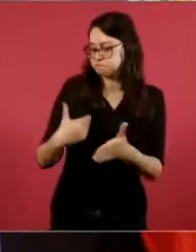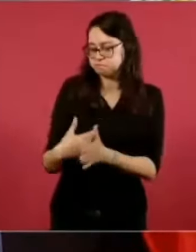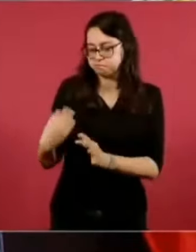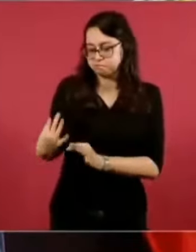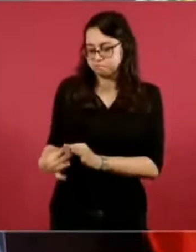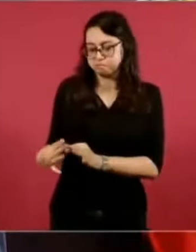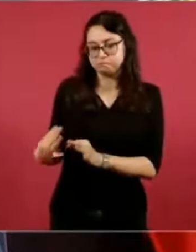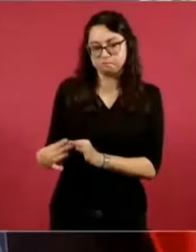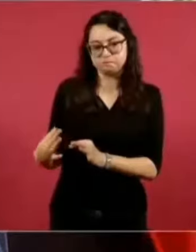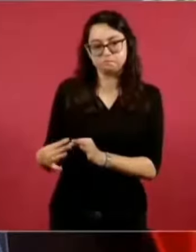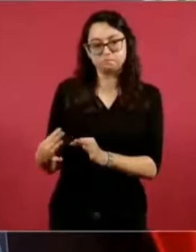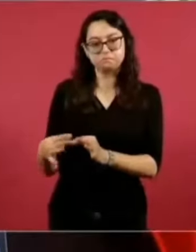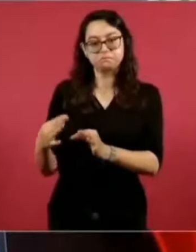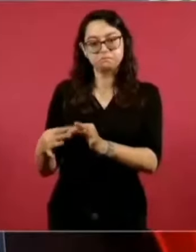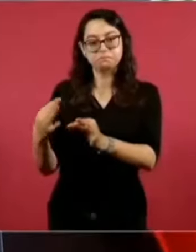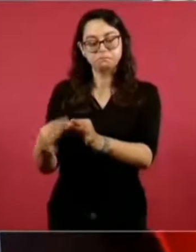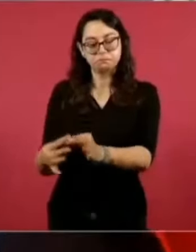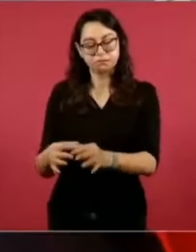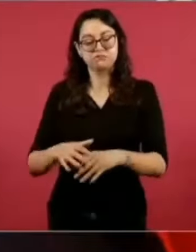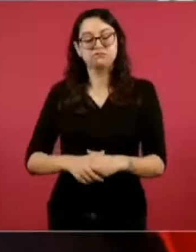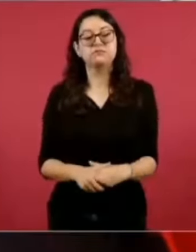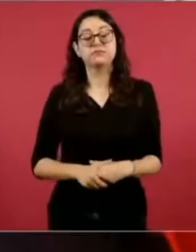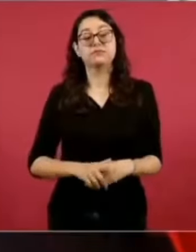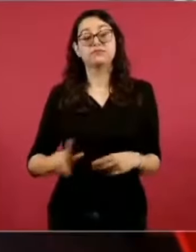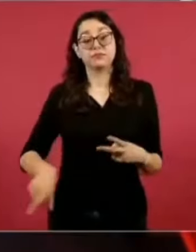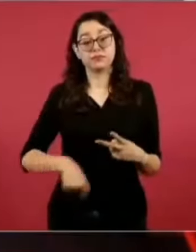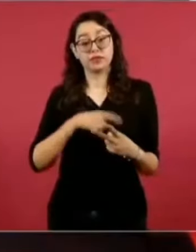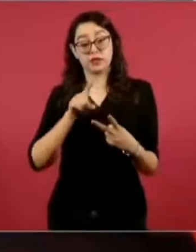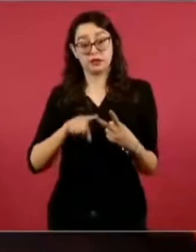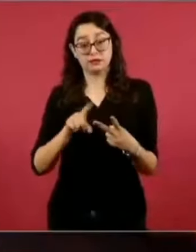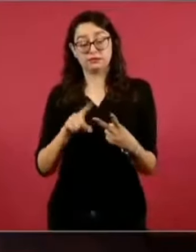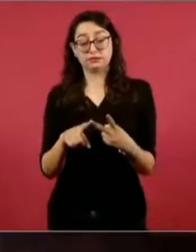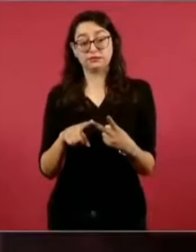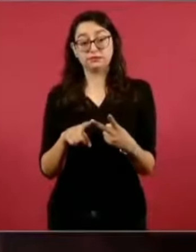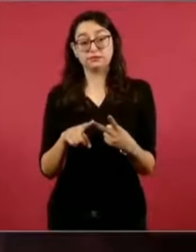ahora y luego